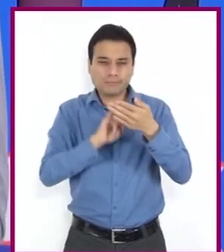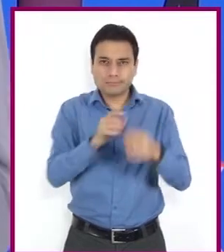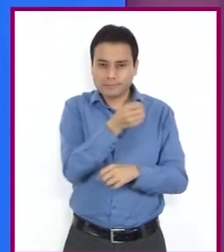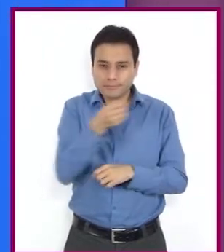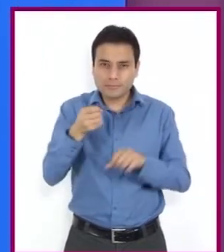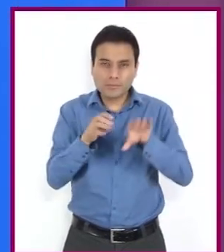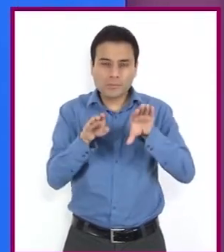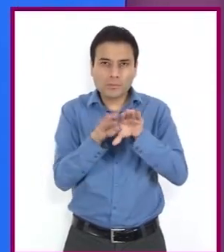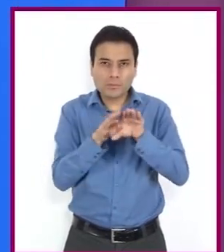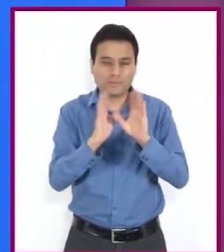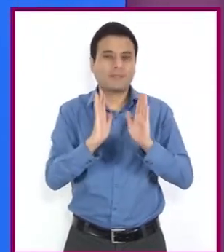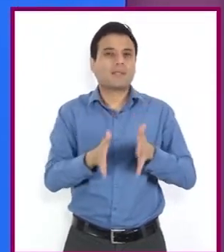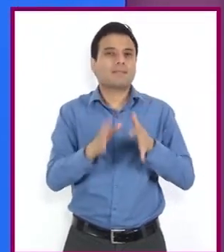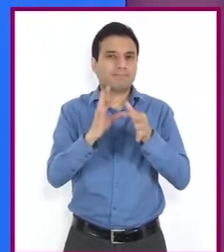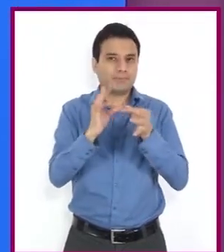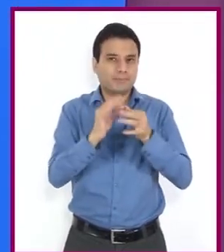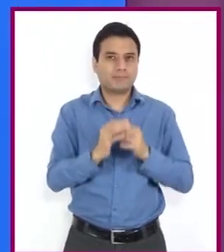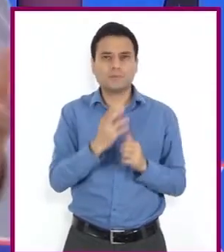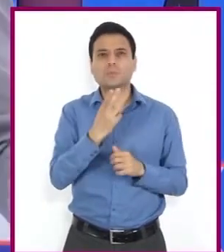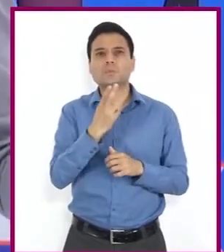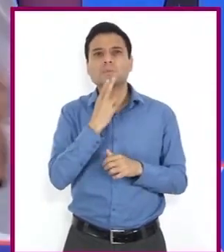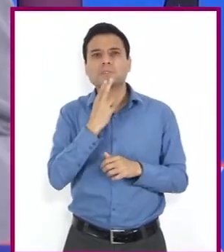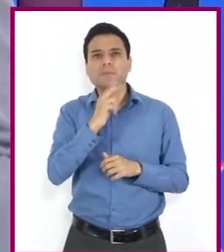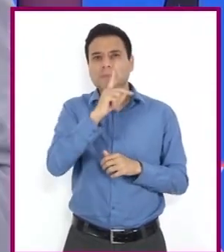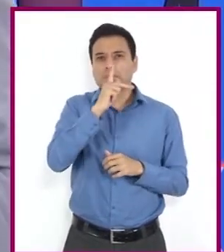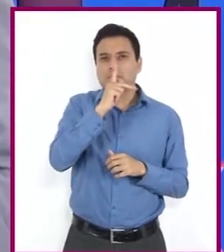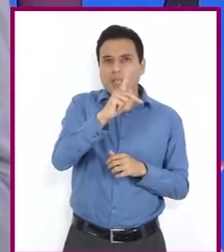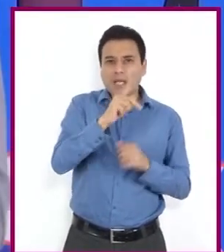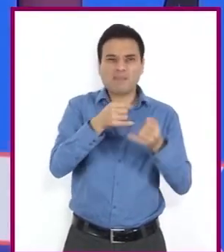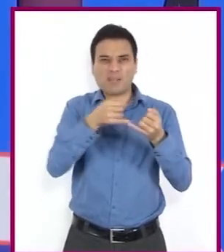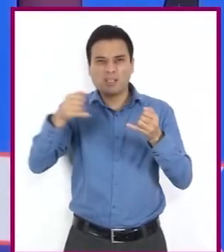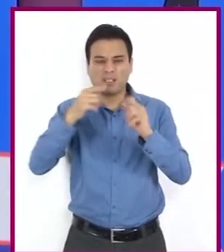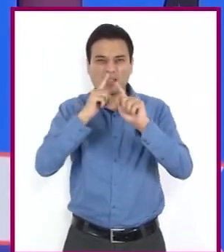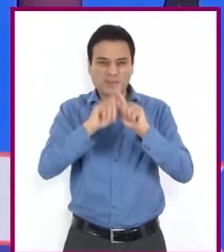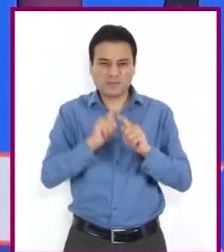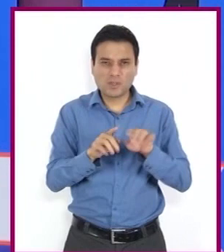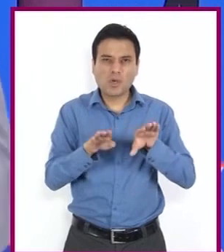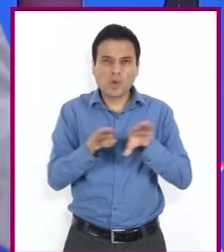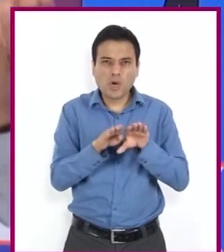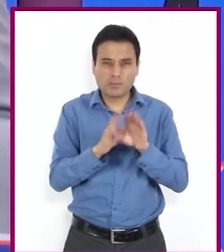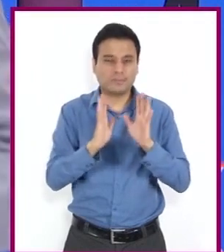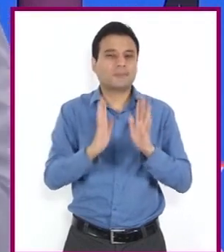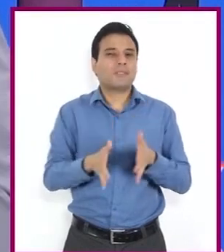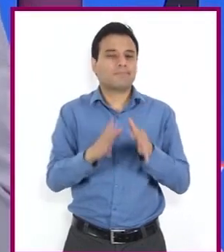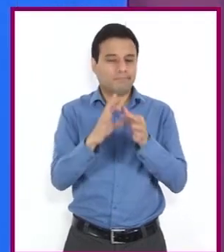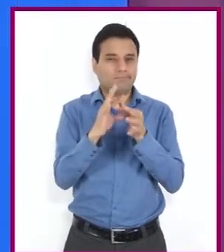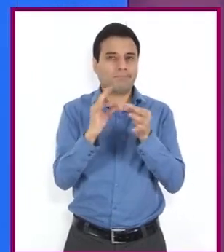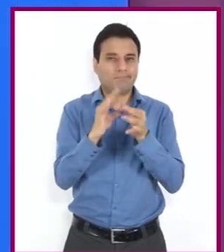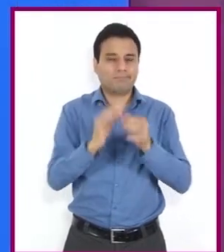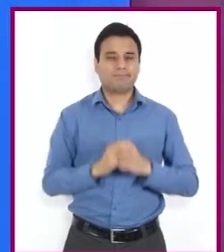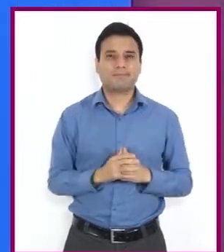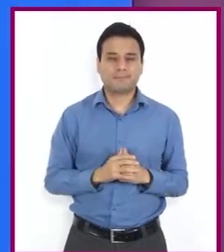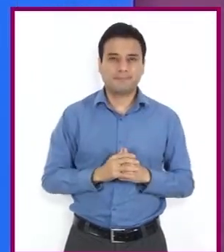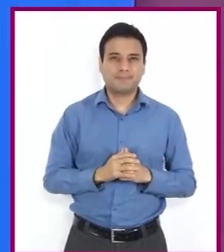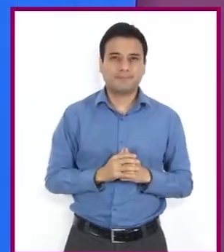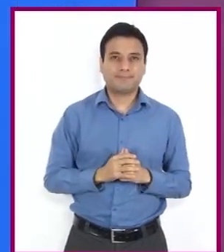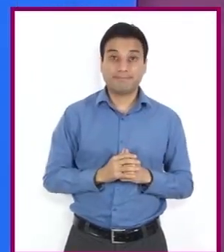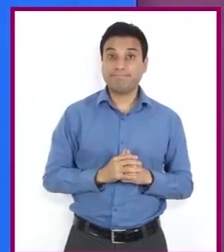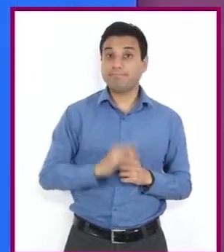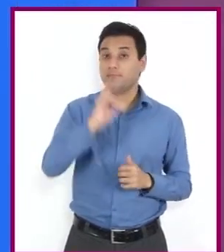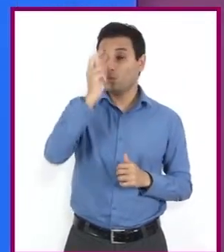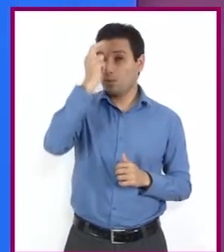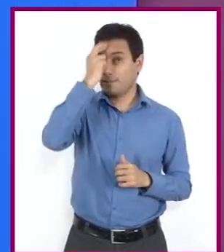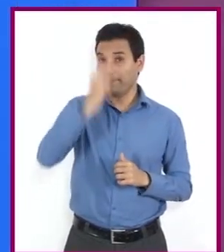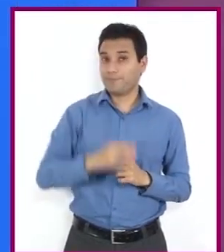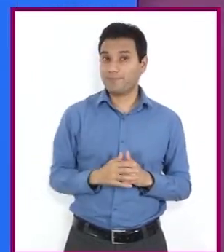qué marcas gráficas pueden apoyar el sentido comunicativo que desean transmitir al lector. Recuerden